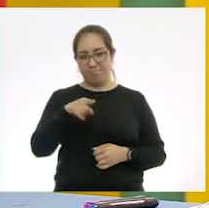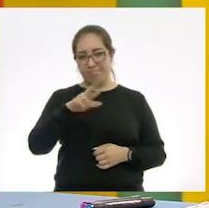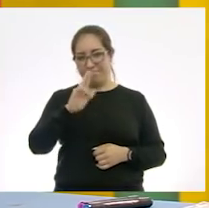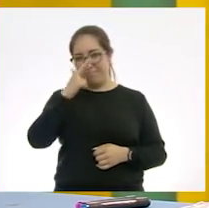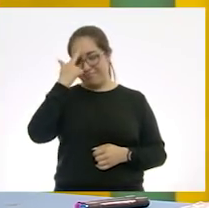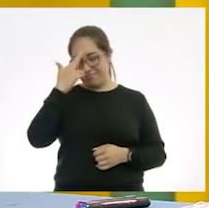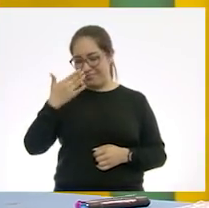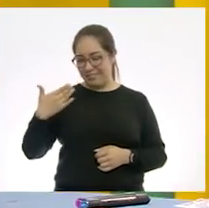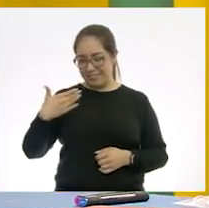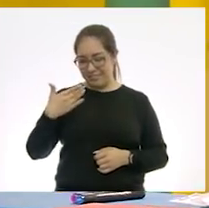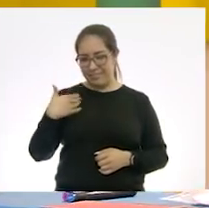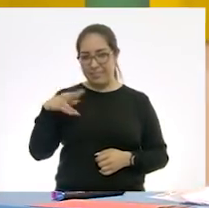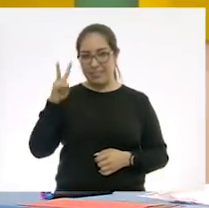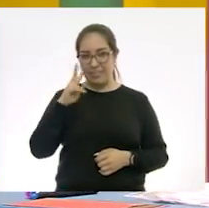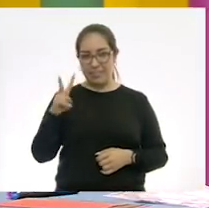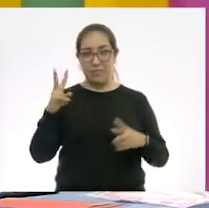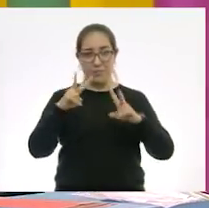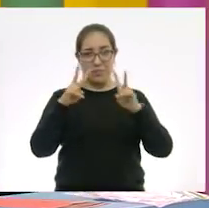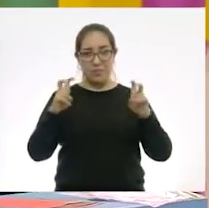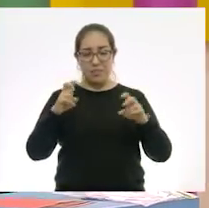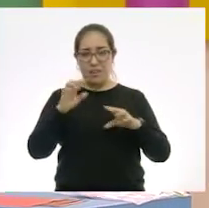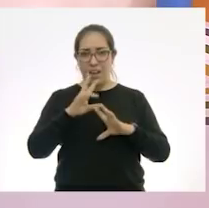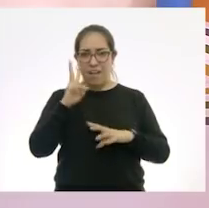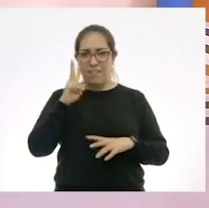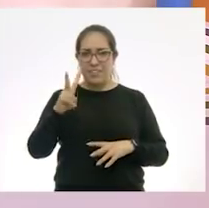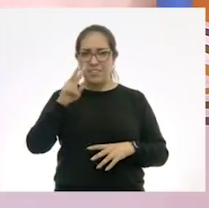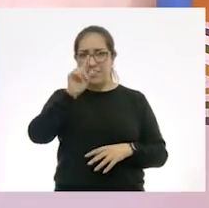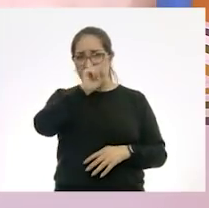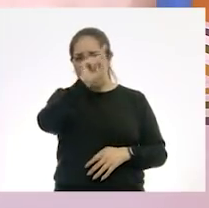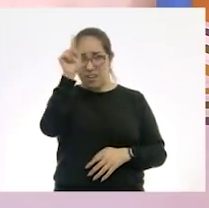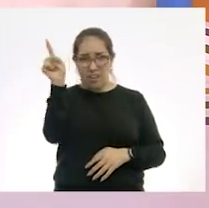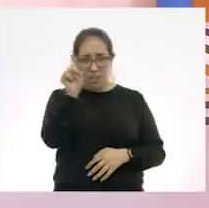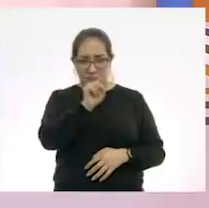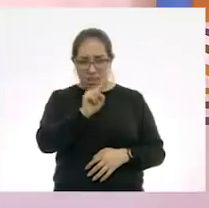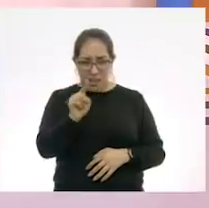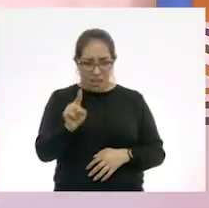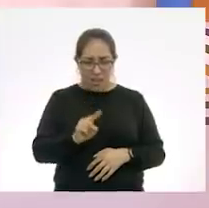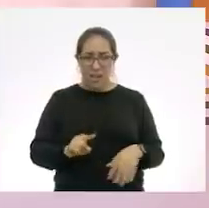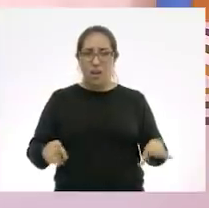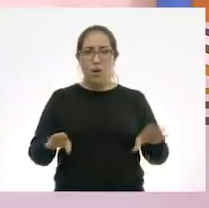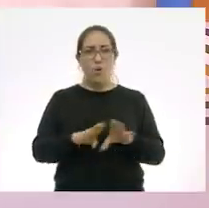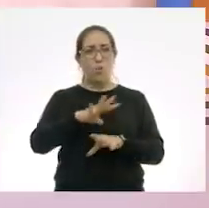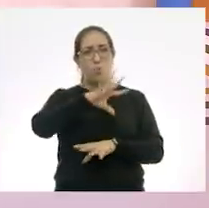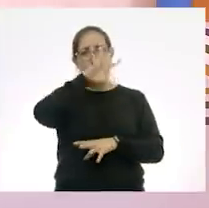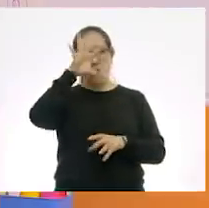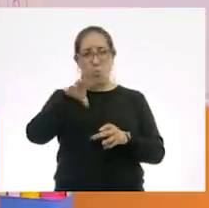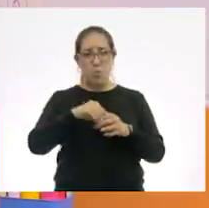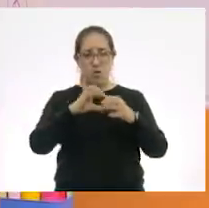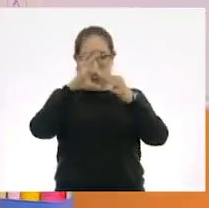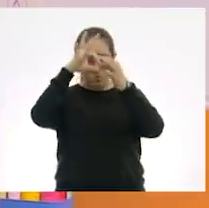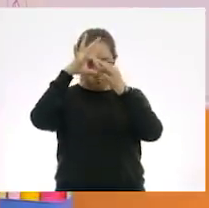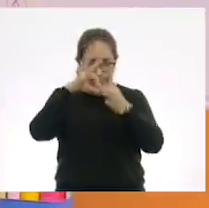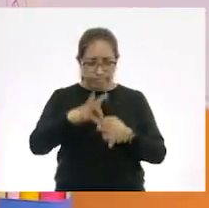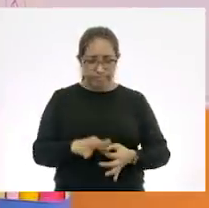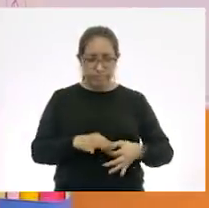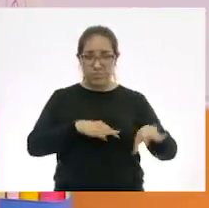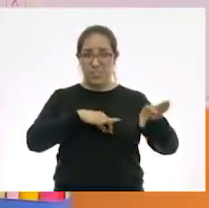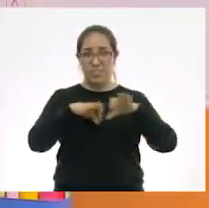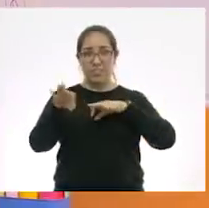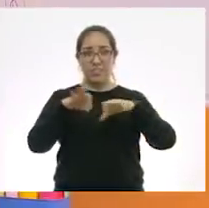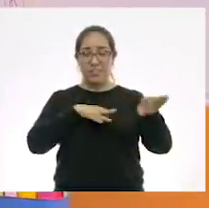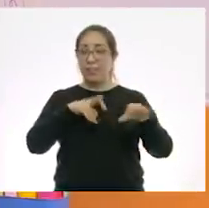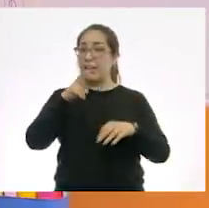sistema digestivo. Entonces, ¿ya viste cómo todos están trabajando juntos? Cierto, es muy cierto. A esto queríamos